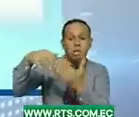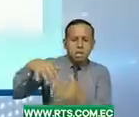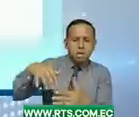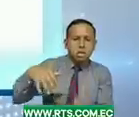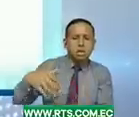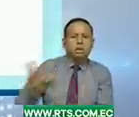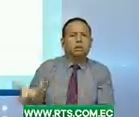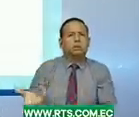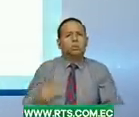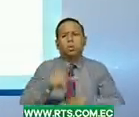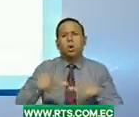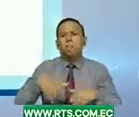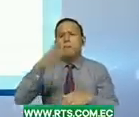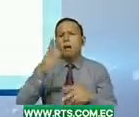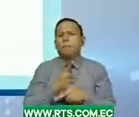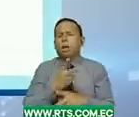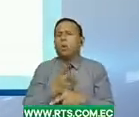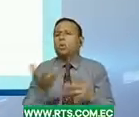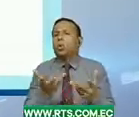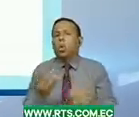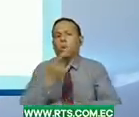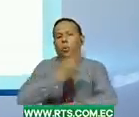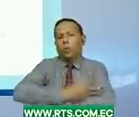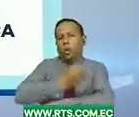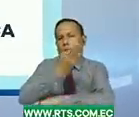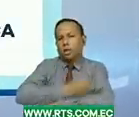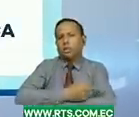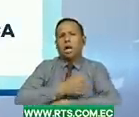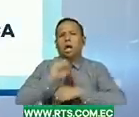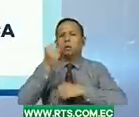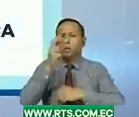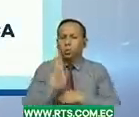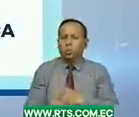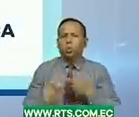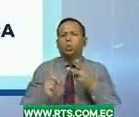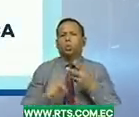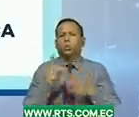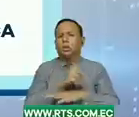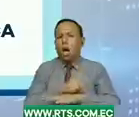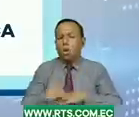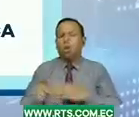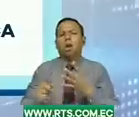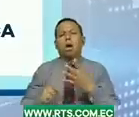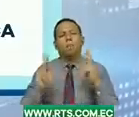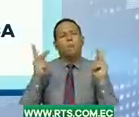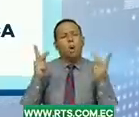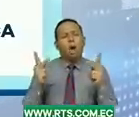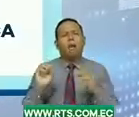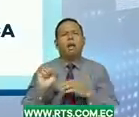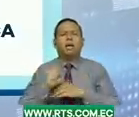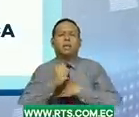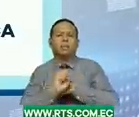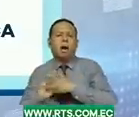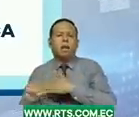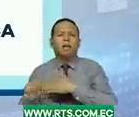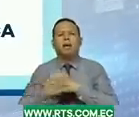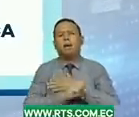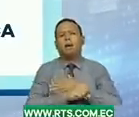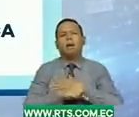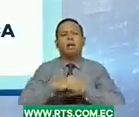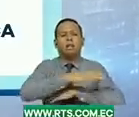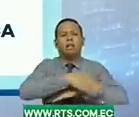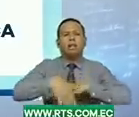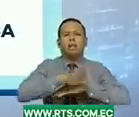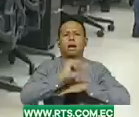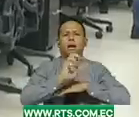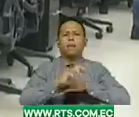sectores más afectados fueron Urdesa, Suburbio, Vía Adaule, Alborada, Samanes, Juantán Camarengo y